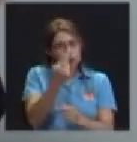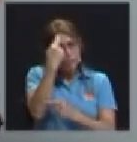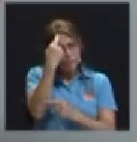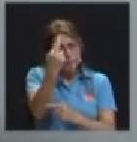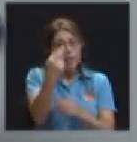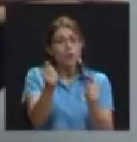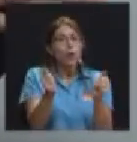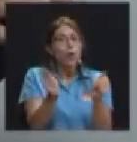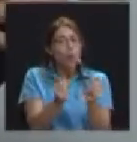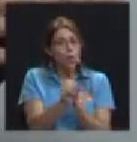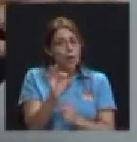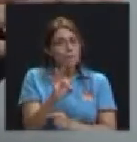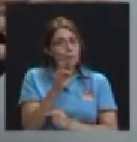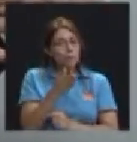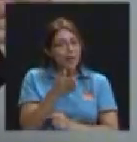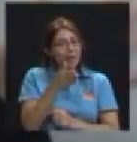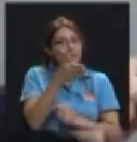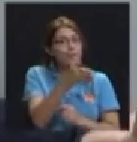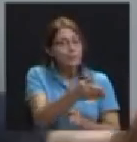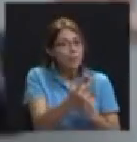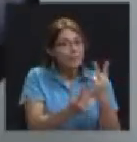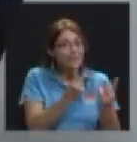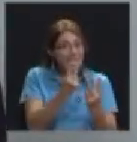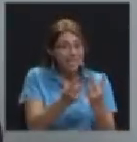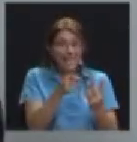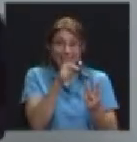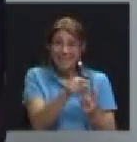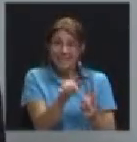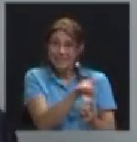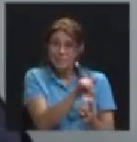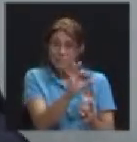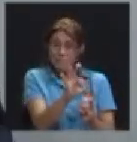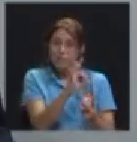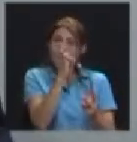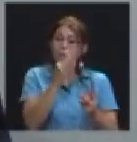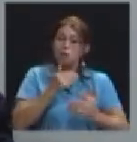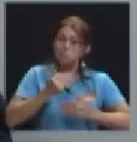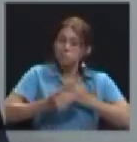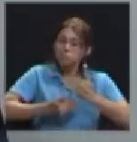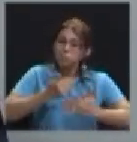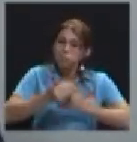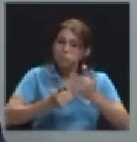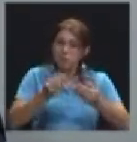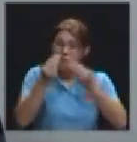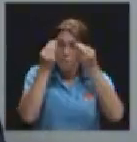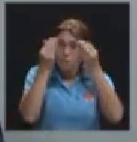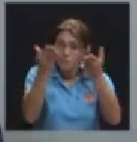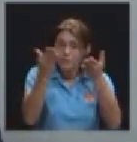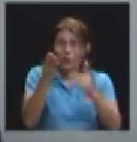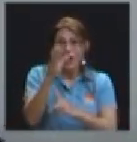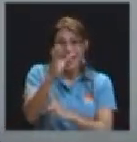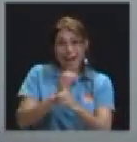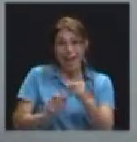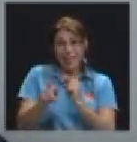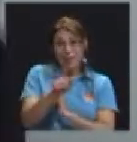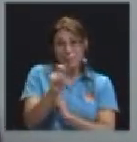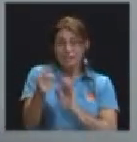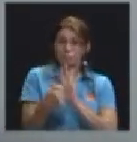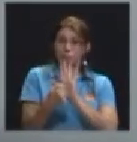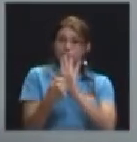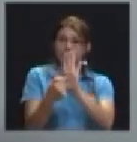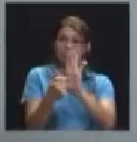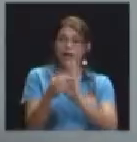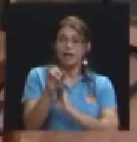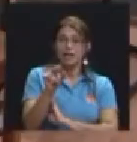los visitan, así procesan la información y así cada mes cuando sale el índice de precios del consumidor es